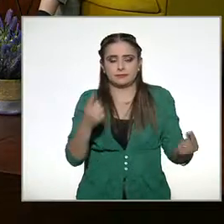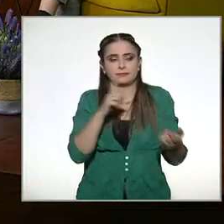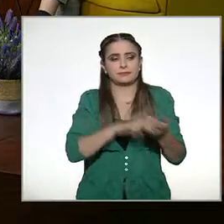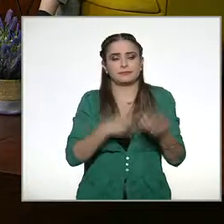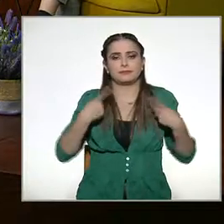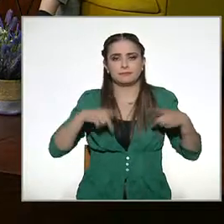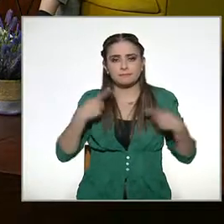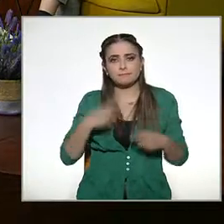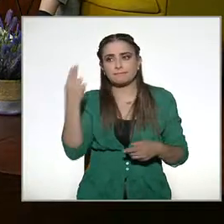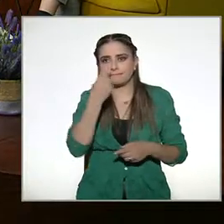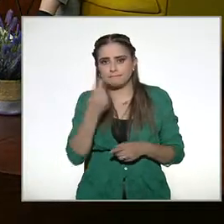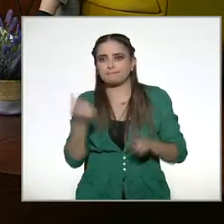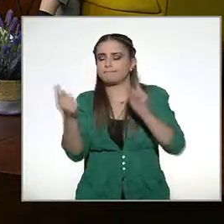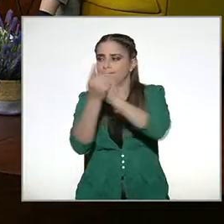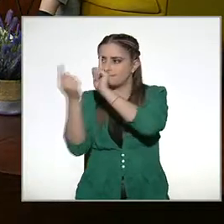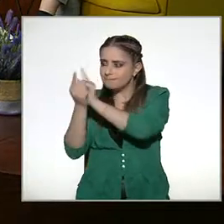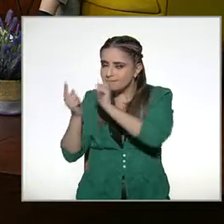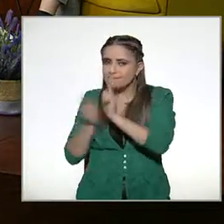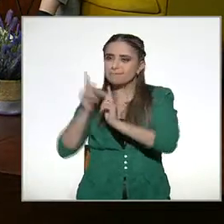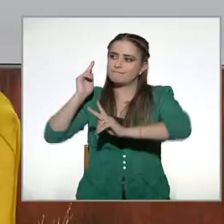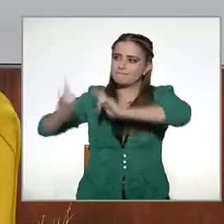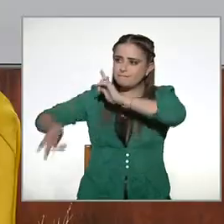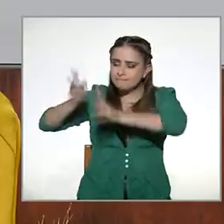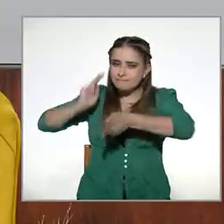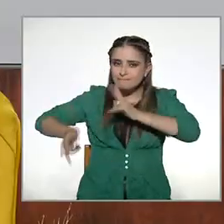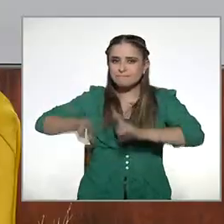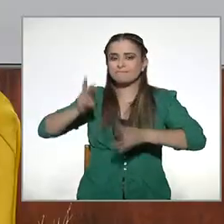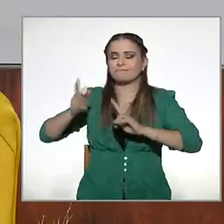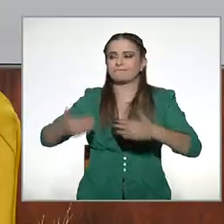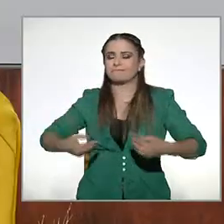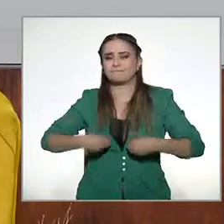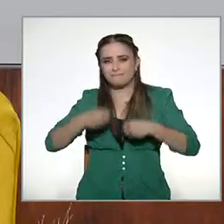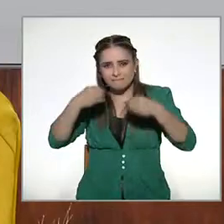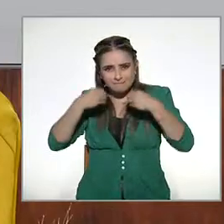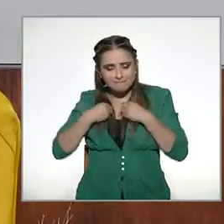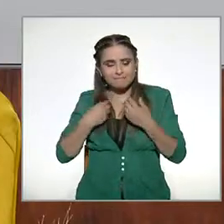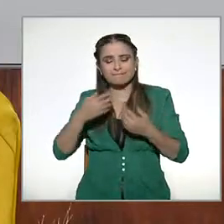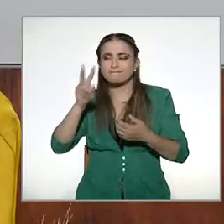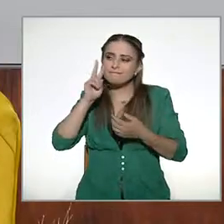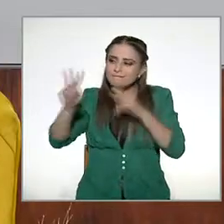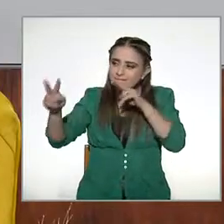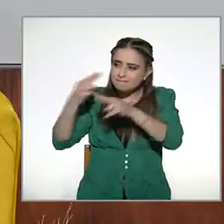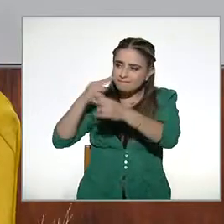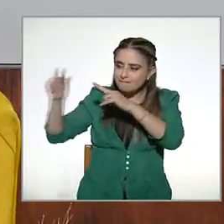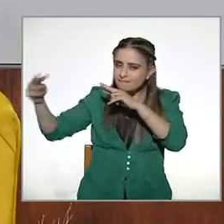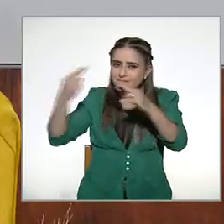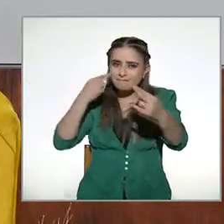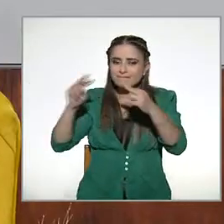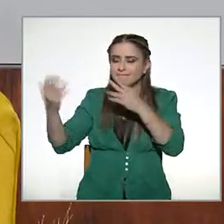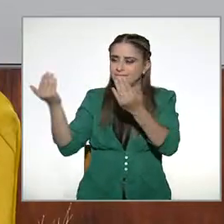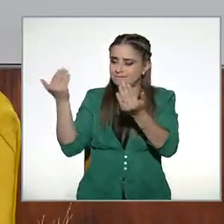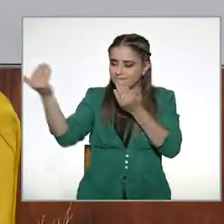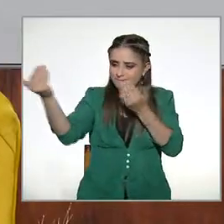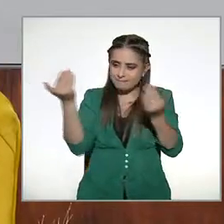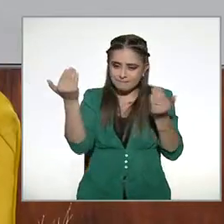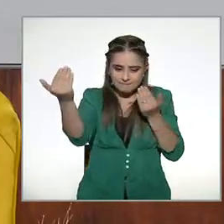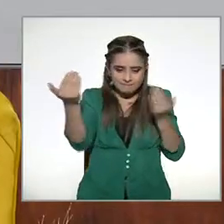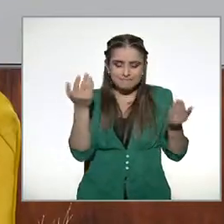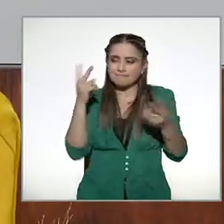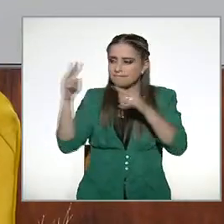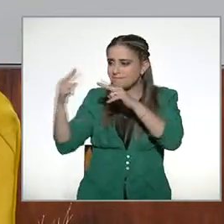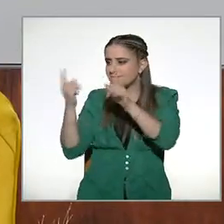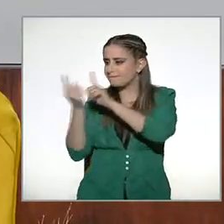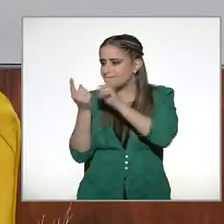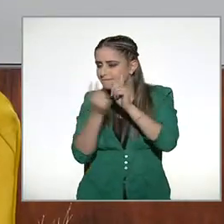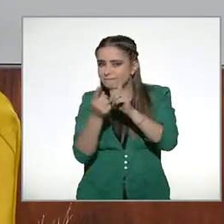en relación que necesitamos de los otros necesitamos reconocernos compararnos equipararnos a